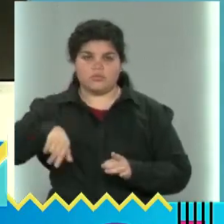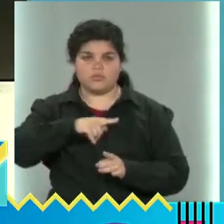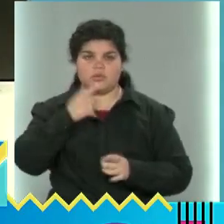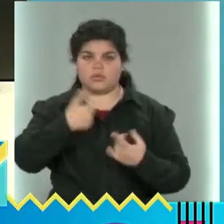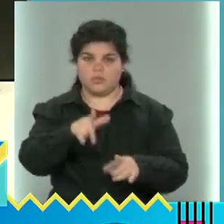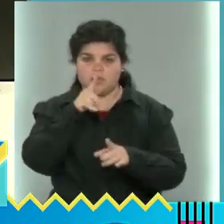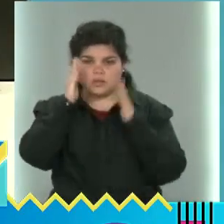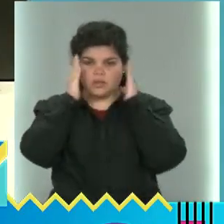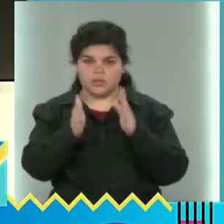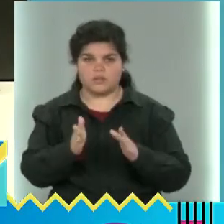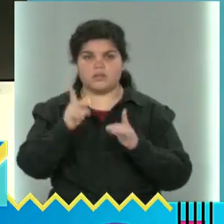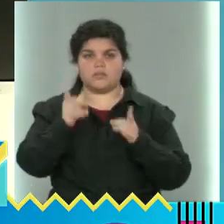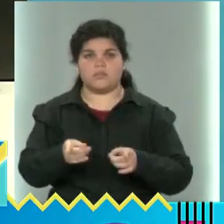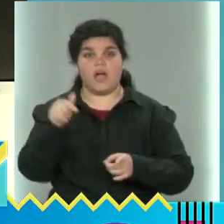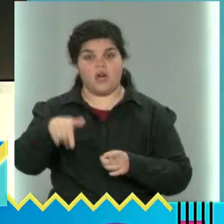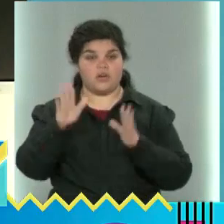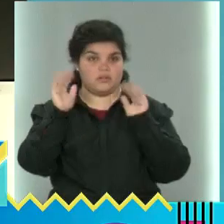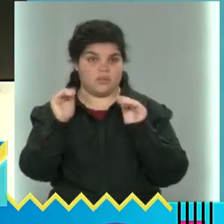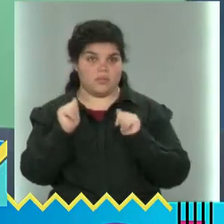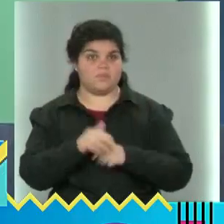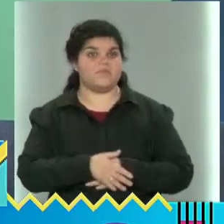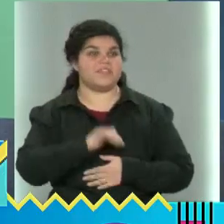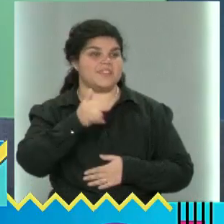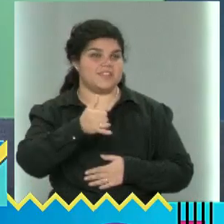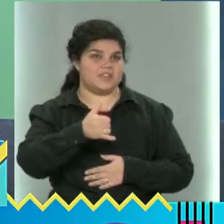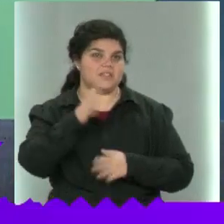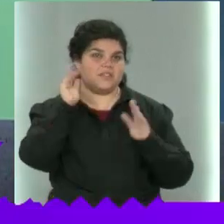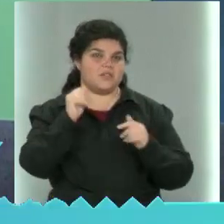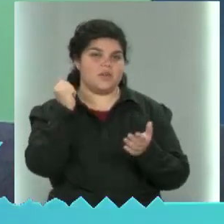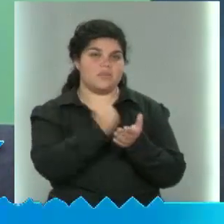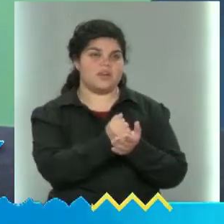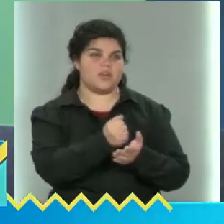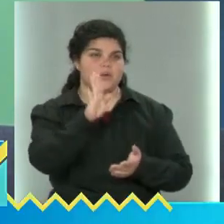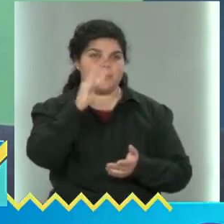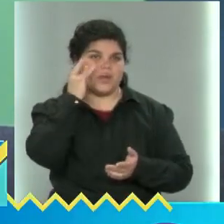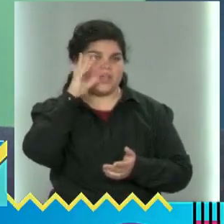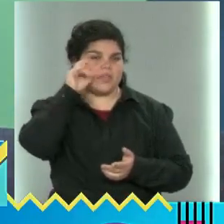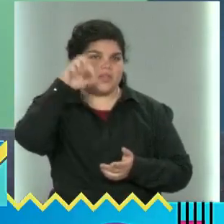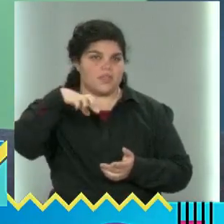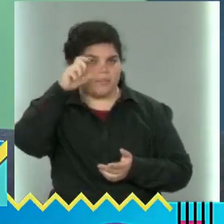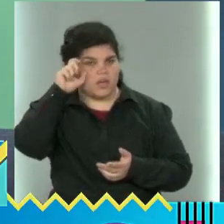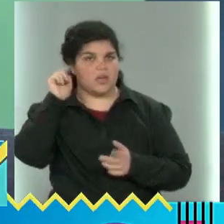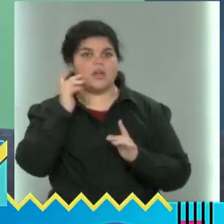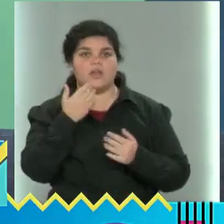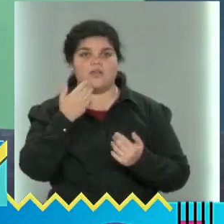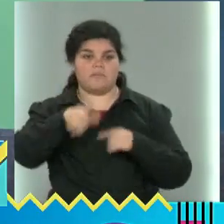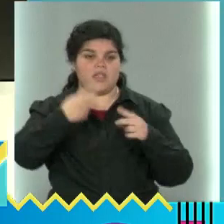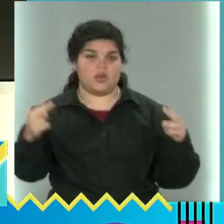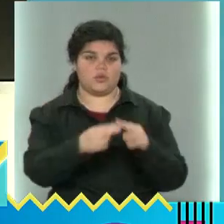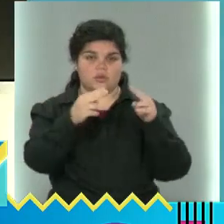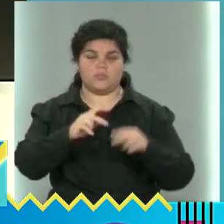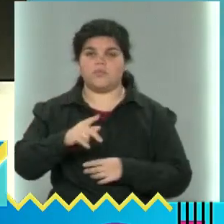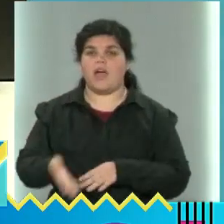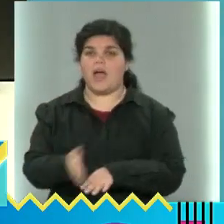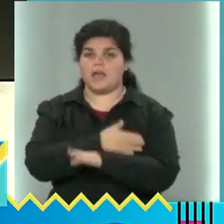por supuesto. Ahora sí, nos vamos, Caro. Así es, bueno, saludar a Bailip que me vistió en el día de hoy, Fer, y nos encontramos con ustedes mañana. Exactamente,